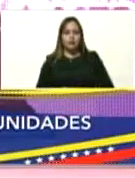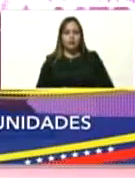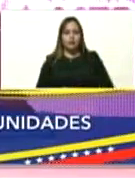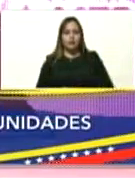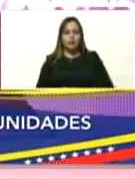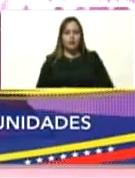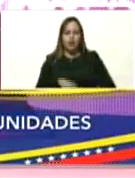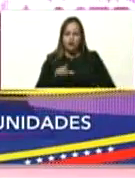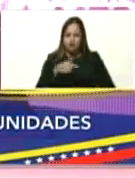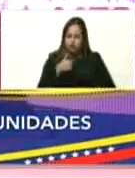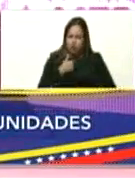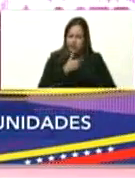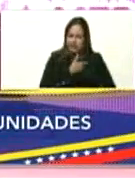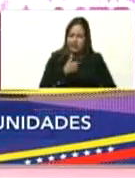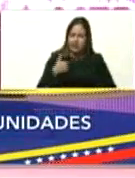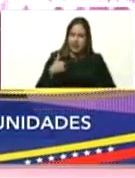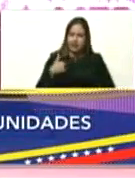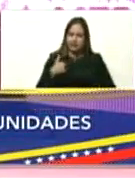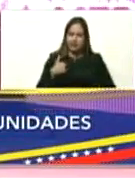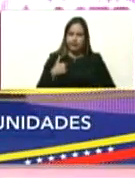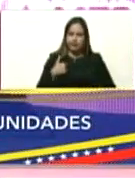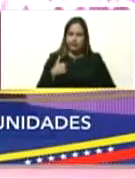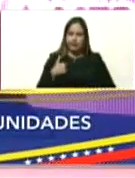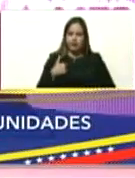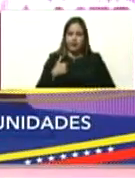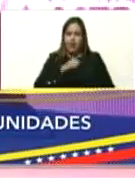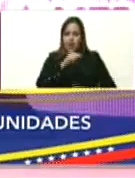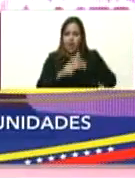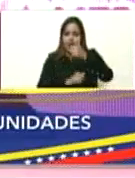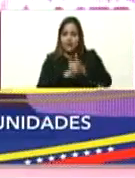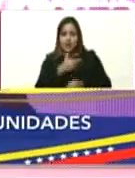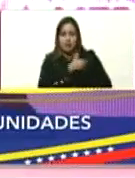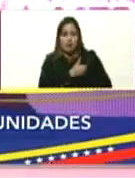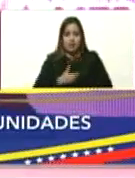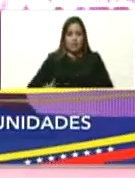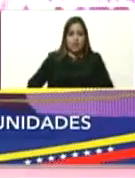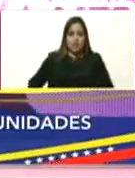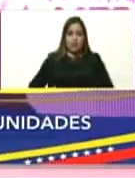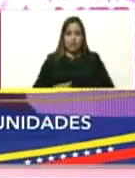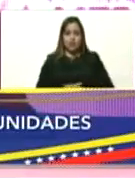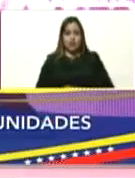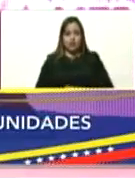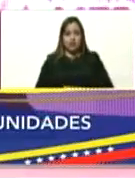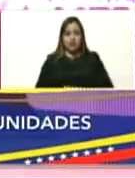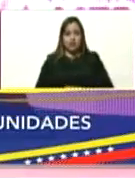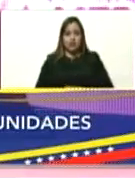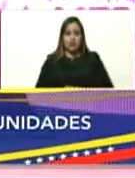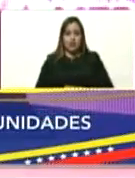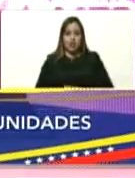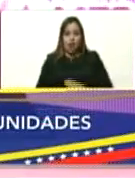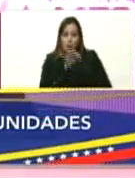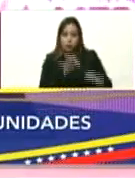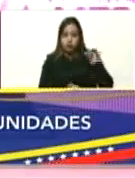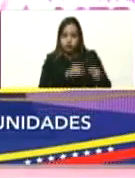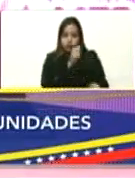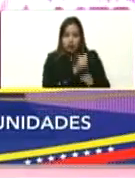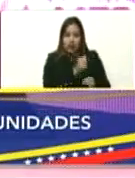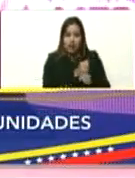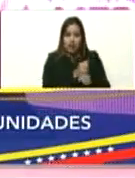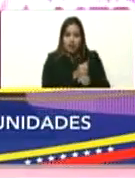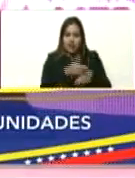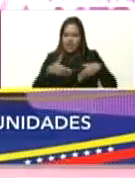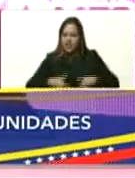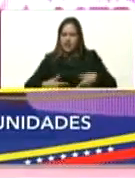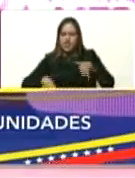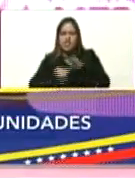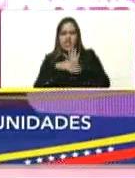Yo quisiera que la vicepresidenta ejecutiva, abogada y luchadora por los derechos de la mujer